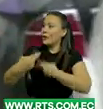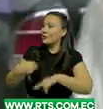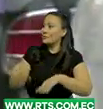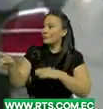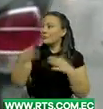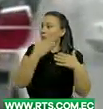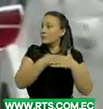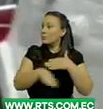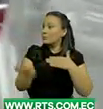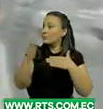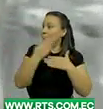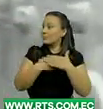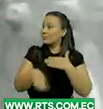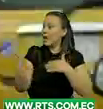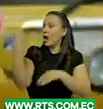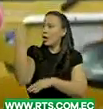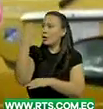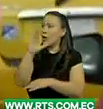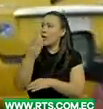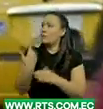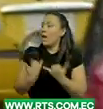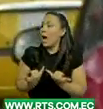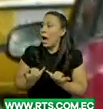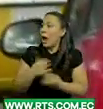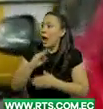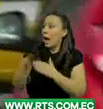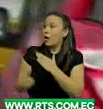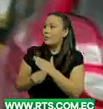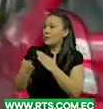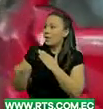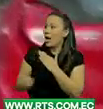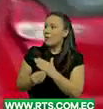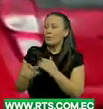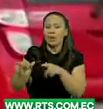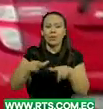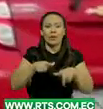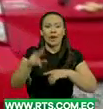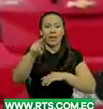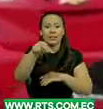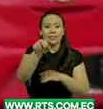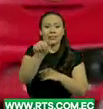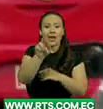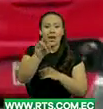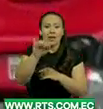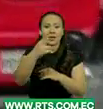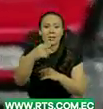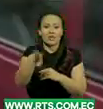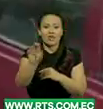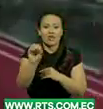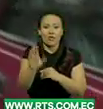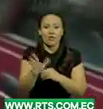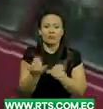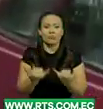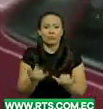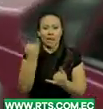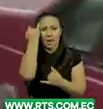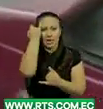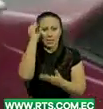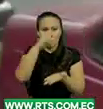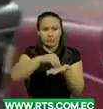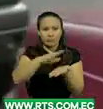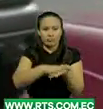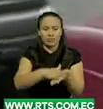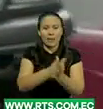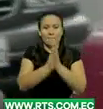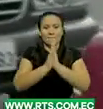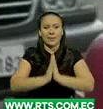flujo de ingreso a Colombia aumenta progresivamente. Desde las autoridades de Nariño, sobre todo de tránsito, se ejecuta un plan de contingencia que determina incluso la